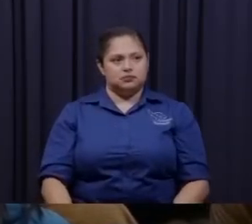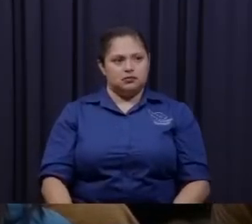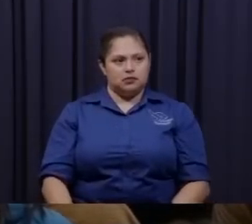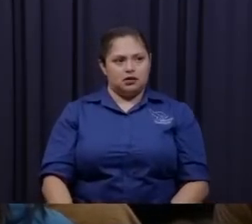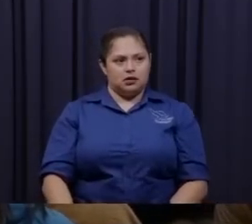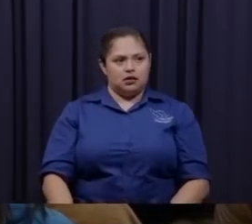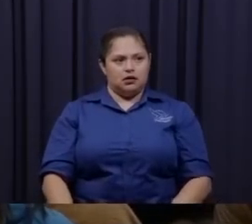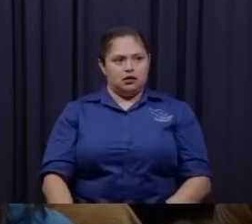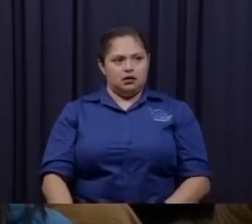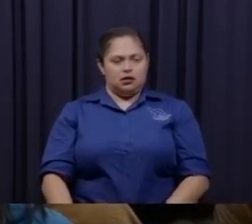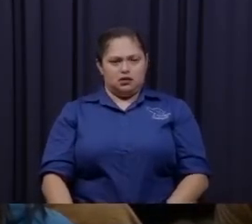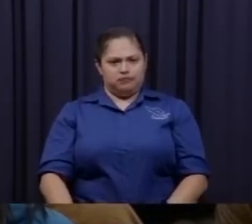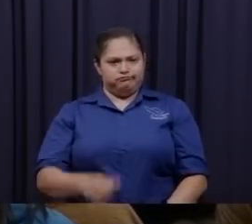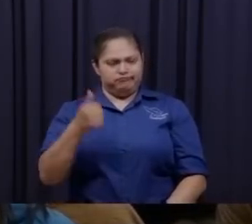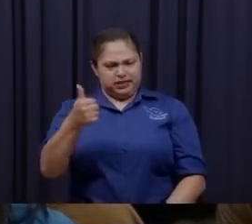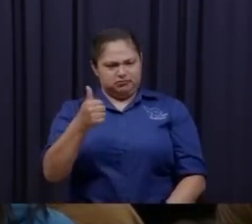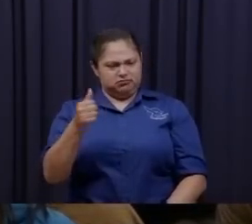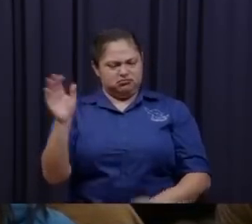¡ah, déjate charar!